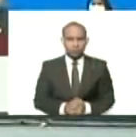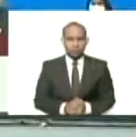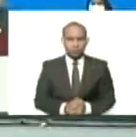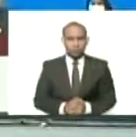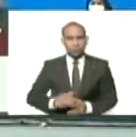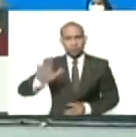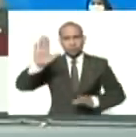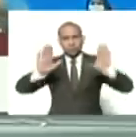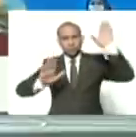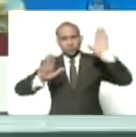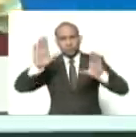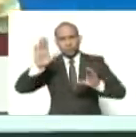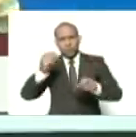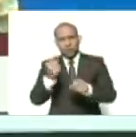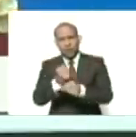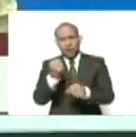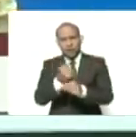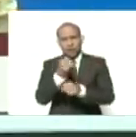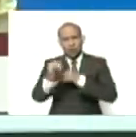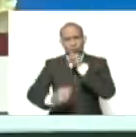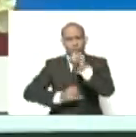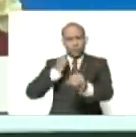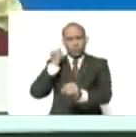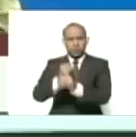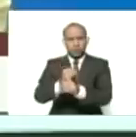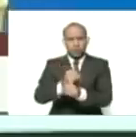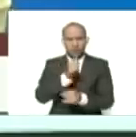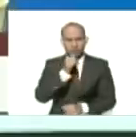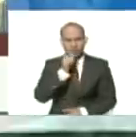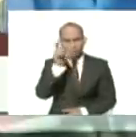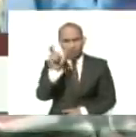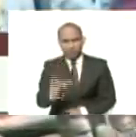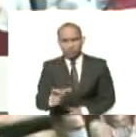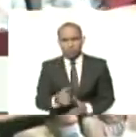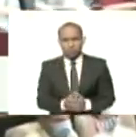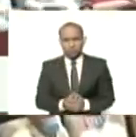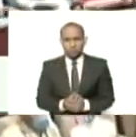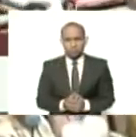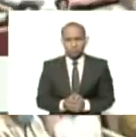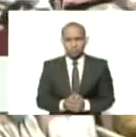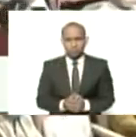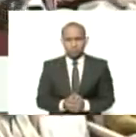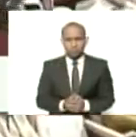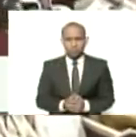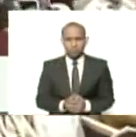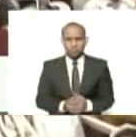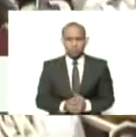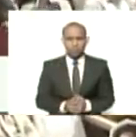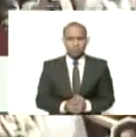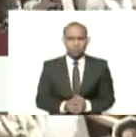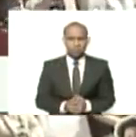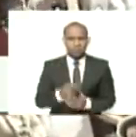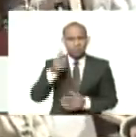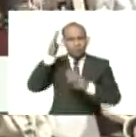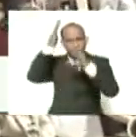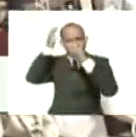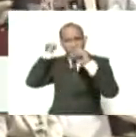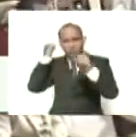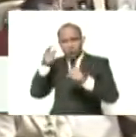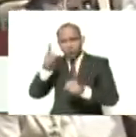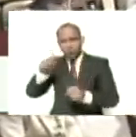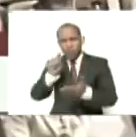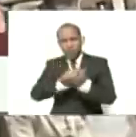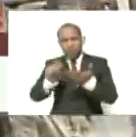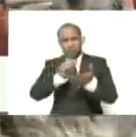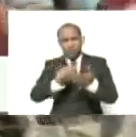Levanten la mano los que hacen trabajo internacional. El canciller y Lenia Medina, secretaria